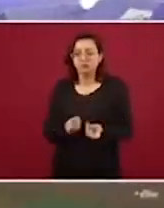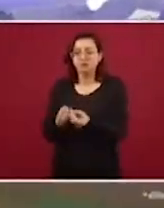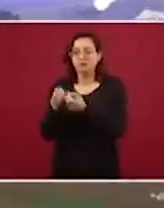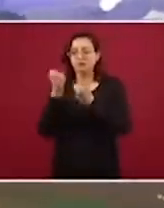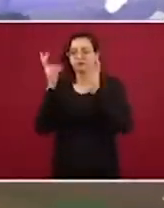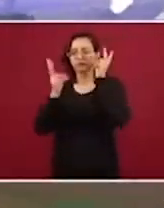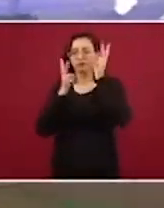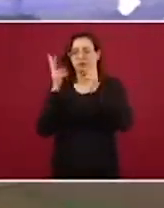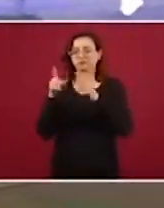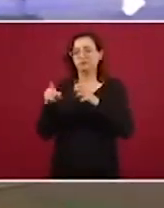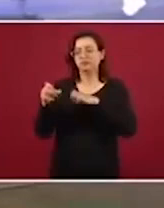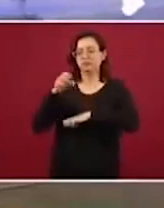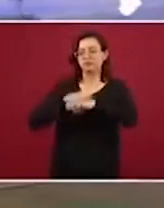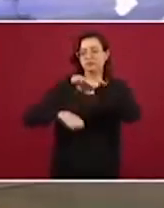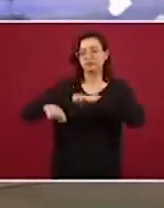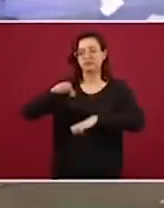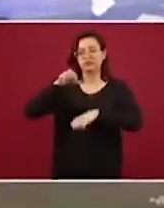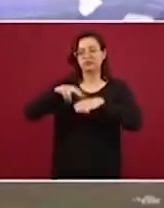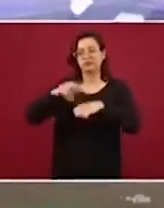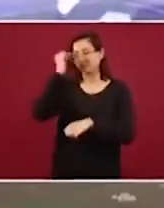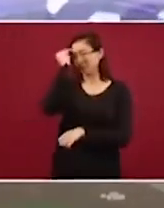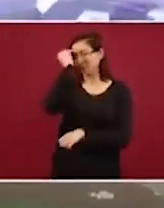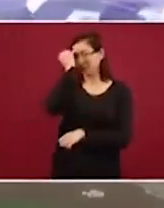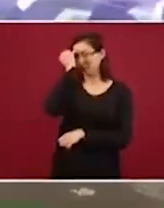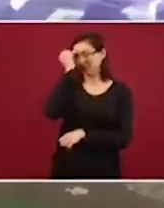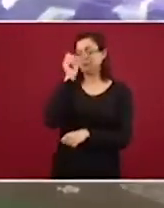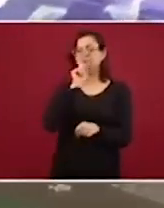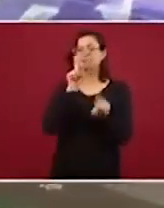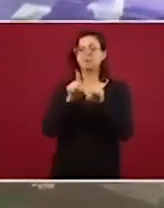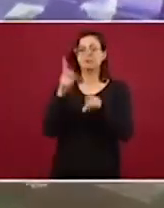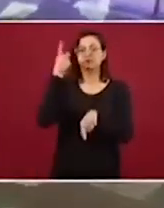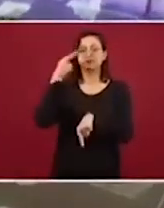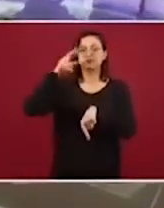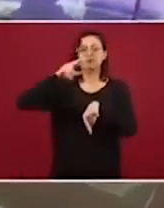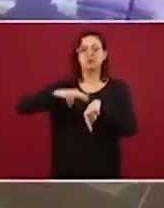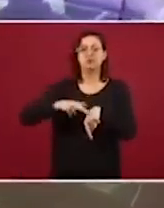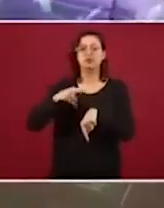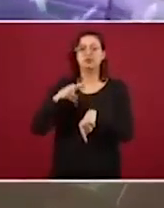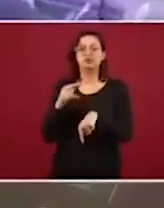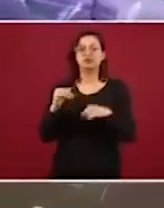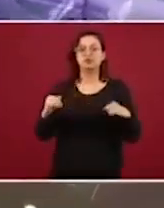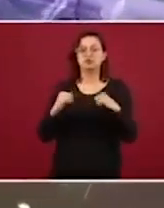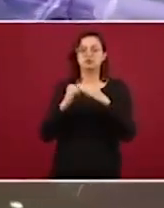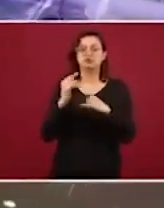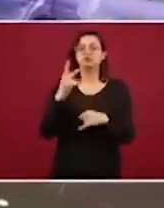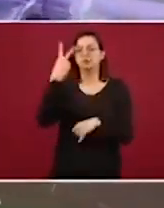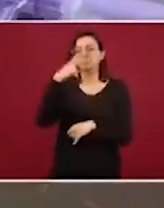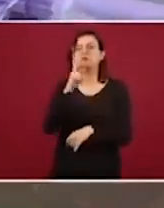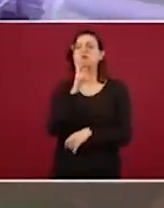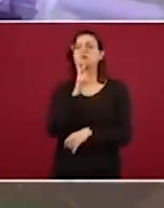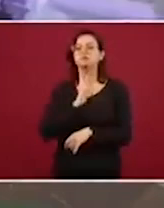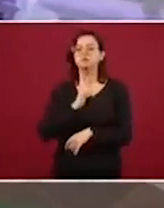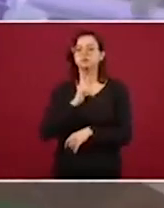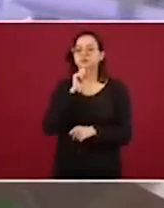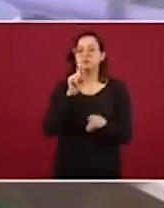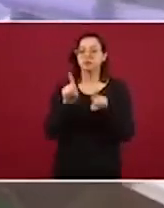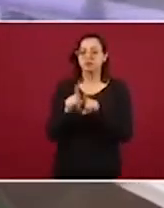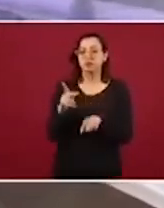nuestro embajador de la India, el director del Instituto Mexicano del Petróleo, los técnicos y especialistas de